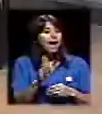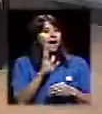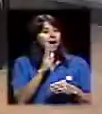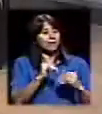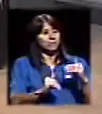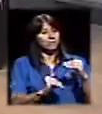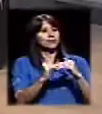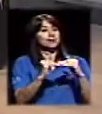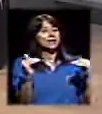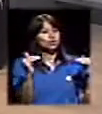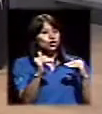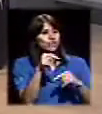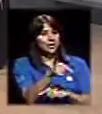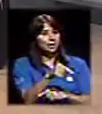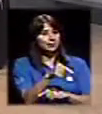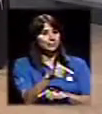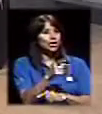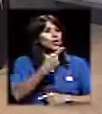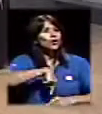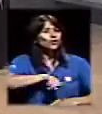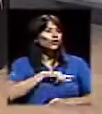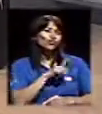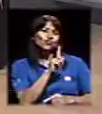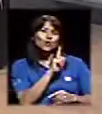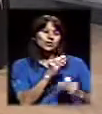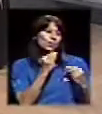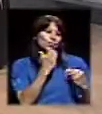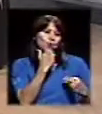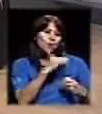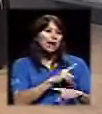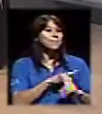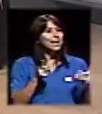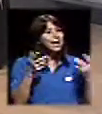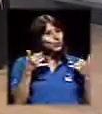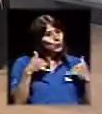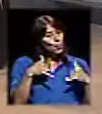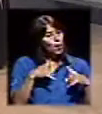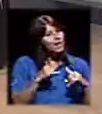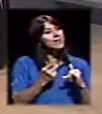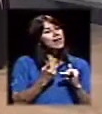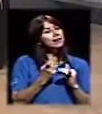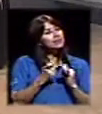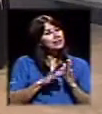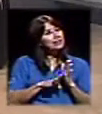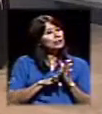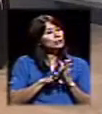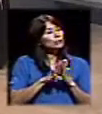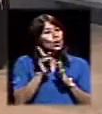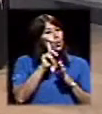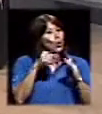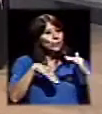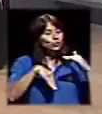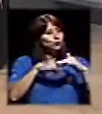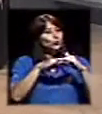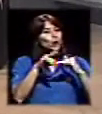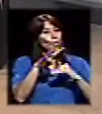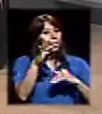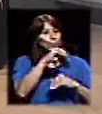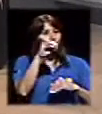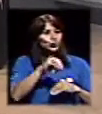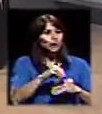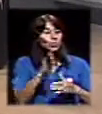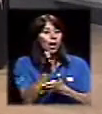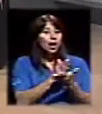no estamos tan mal, pero estamos todavía lejano del 4%, y alguna gente dice que